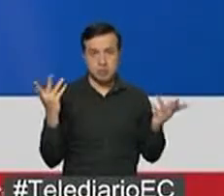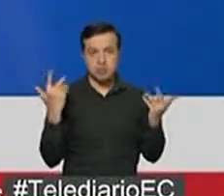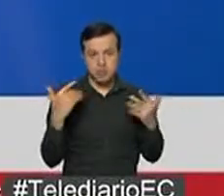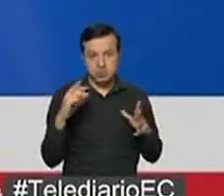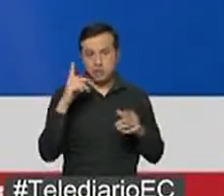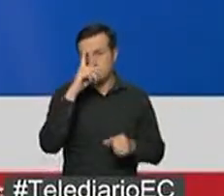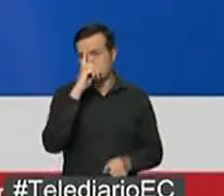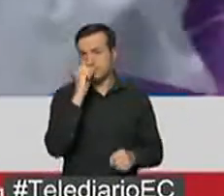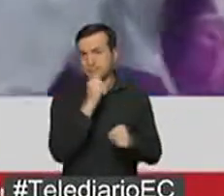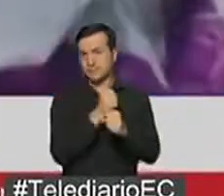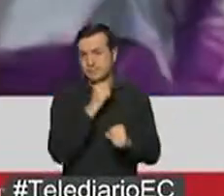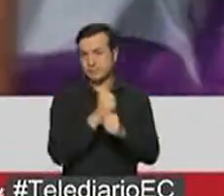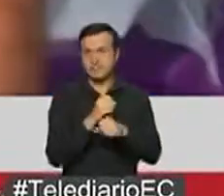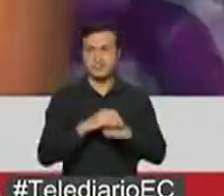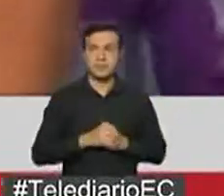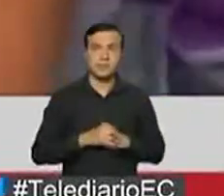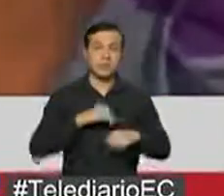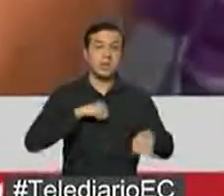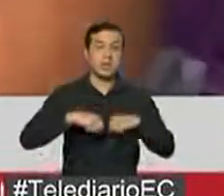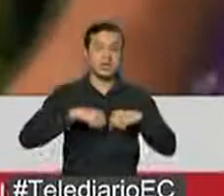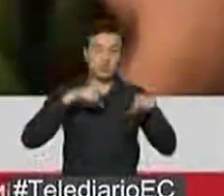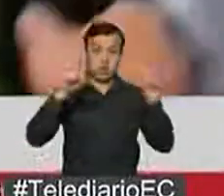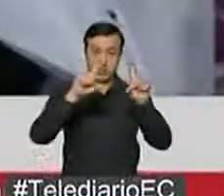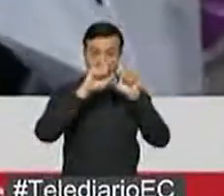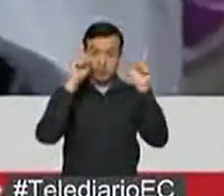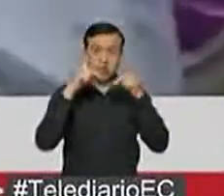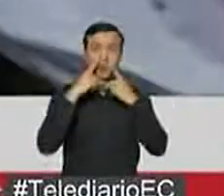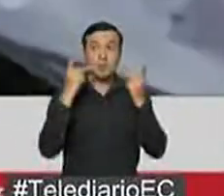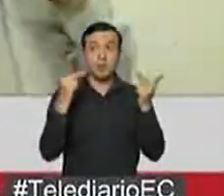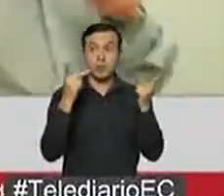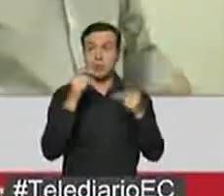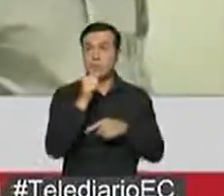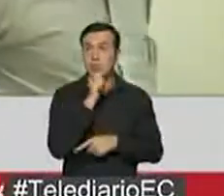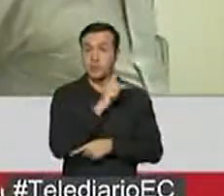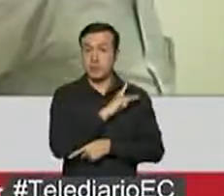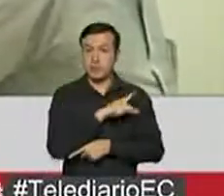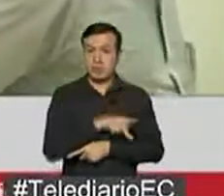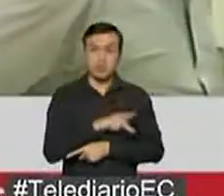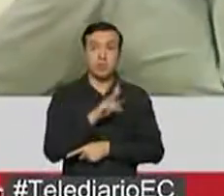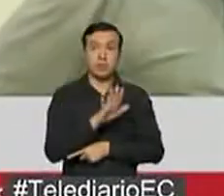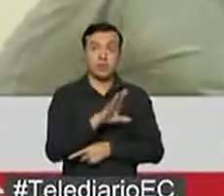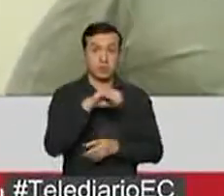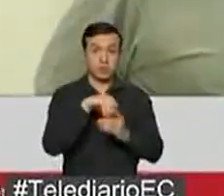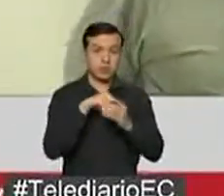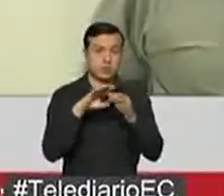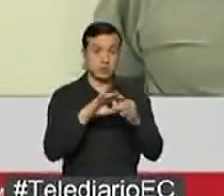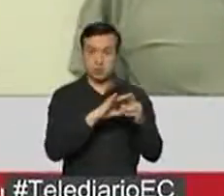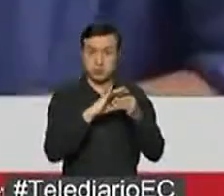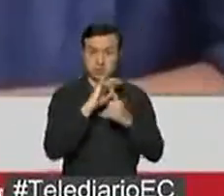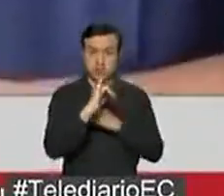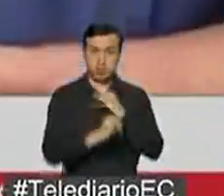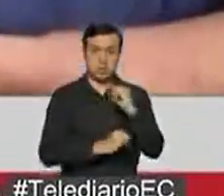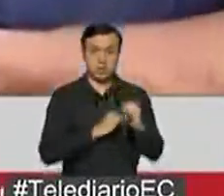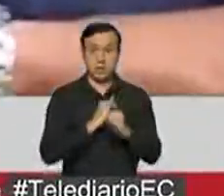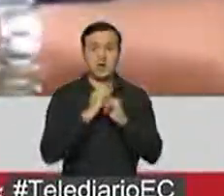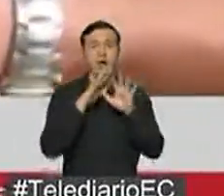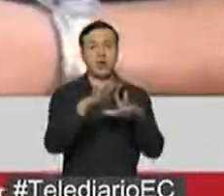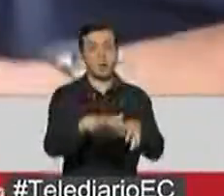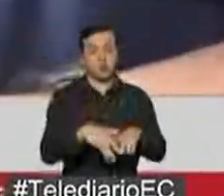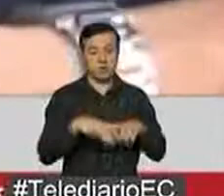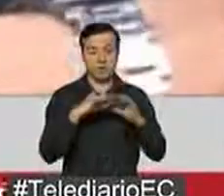que estamos trabajando la gestión de la empresa pública y privada entre la unidad de relaciones internacionales de agrocalidad